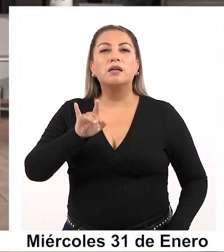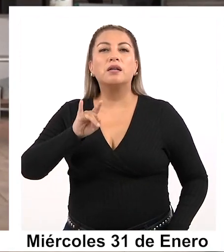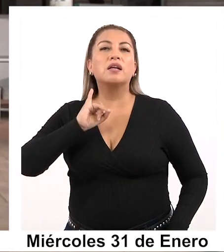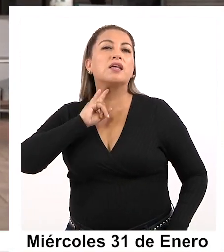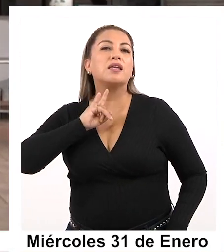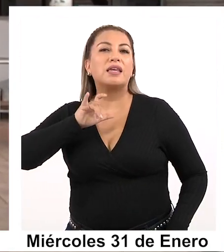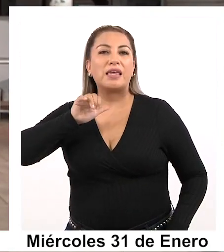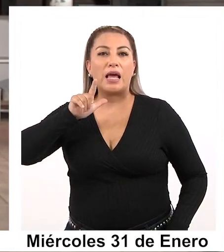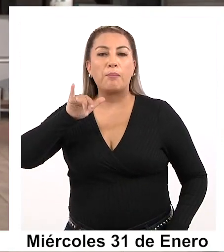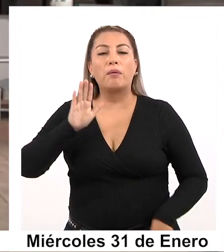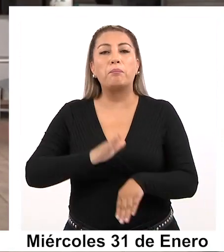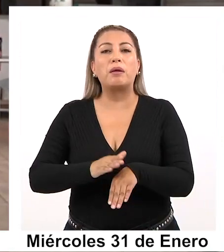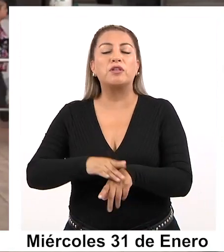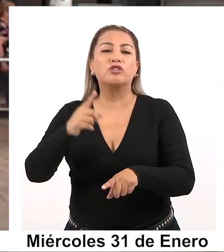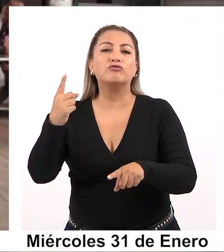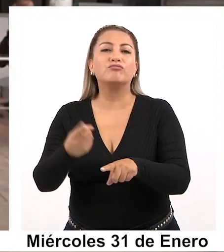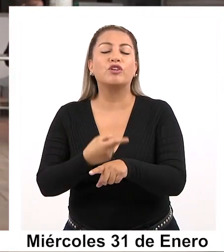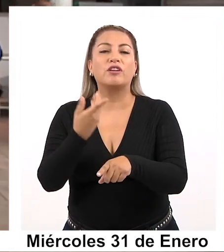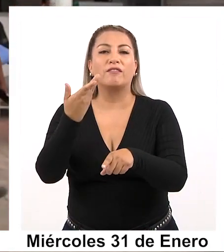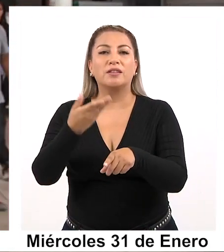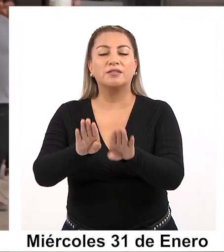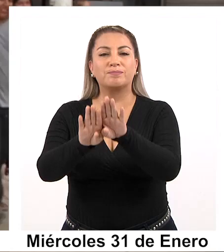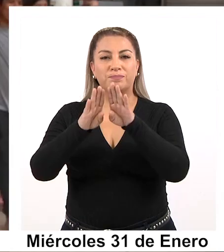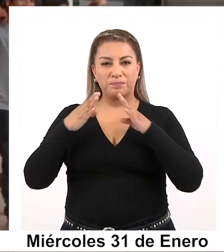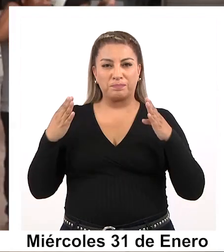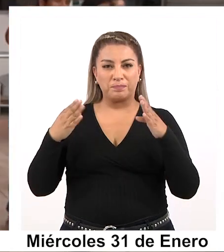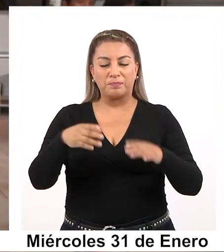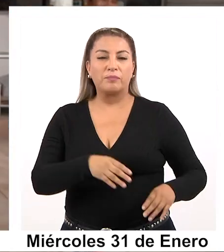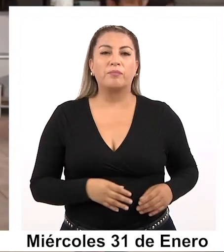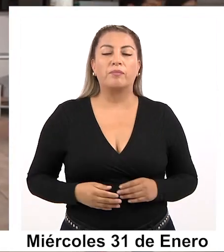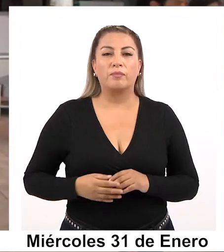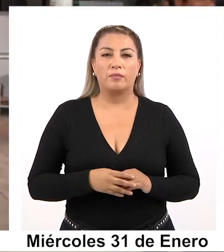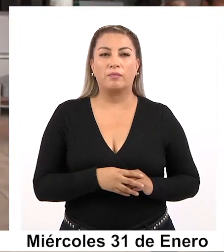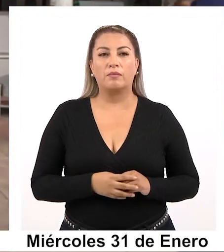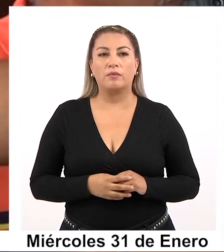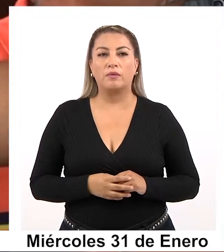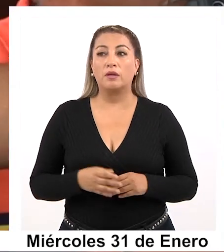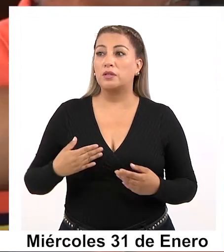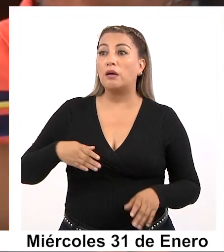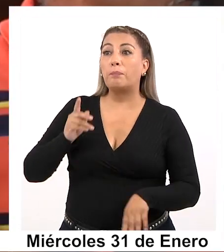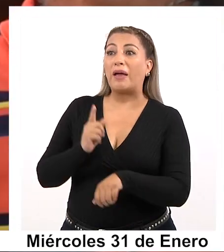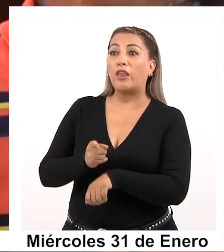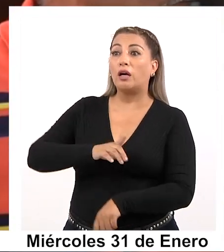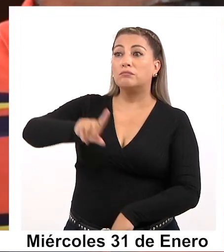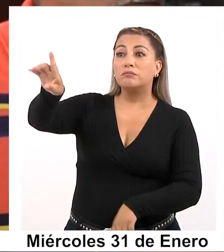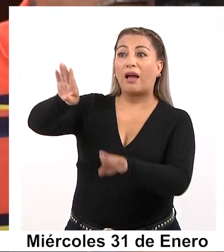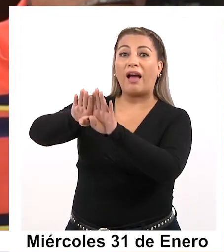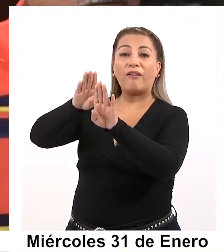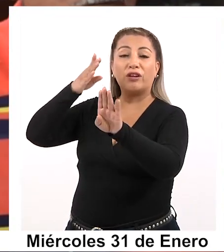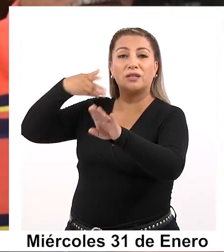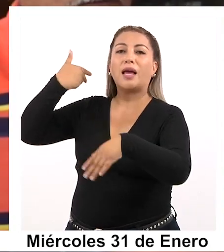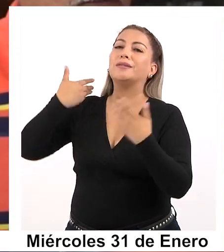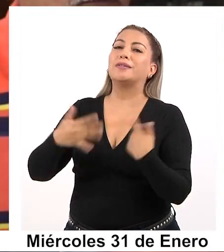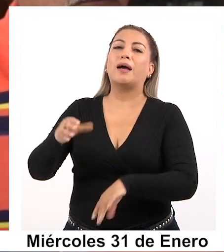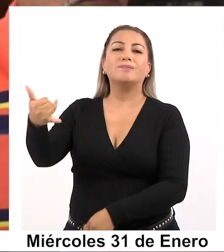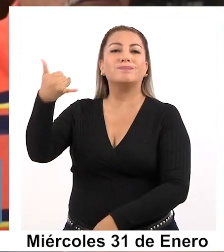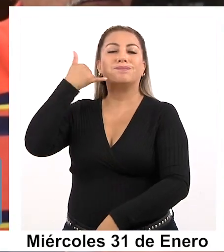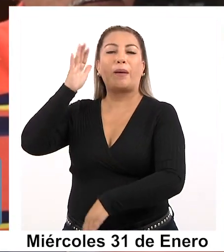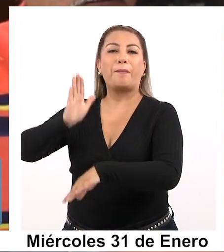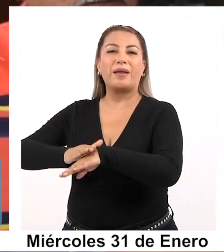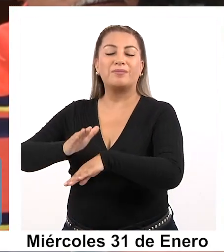autorizada a retomar sus actividades. Ahí estamos mandando a abrir la caleta, Salud ya lo dio la autorización,